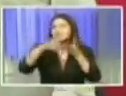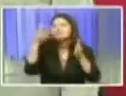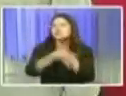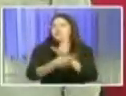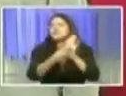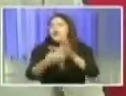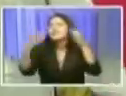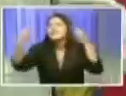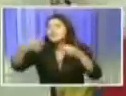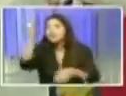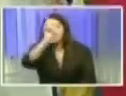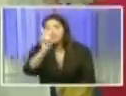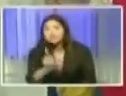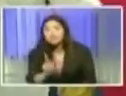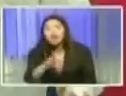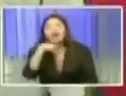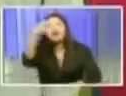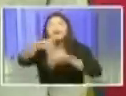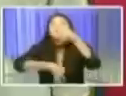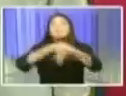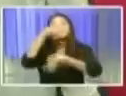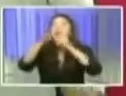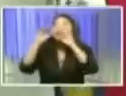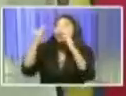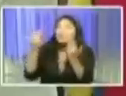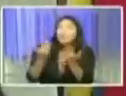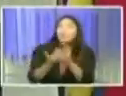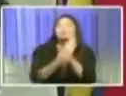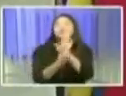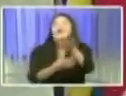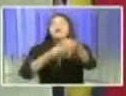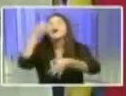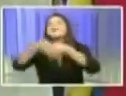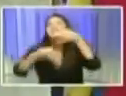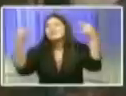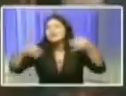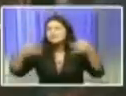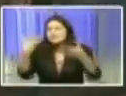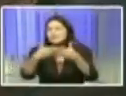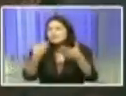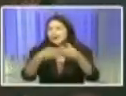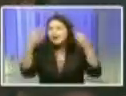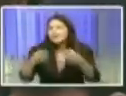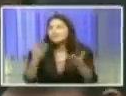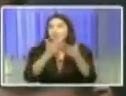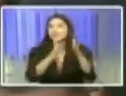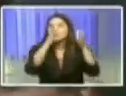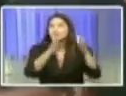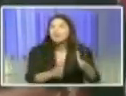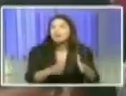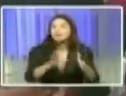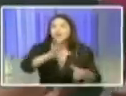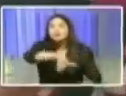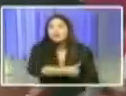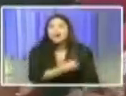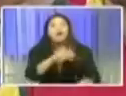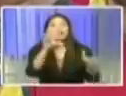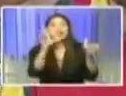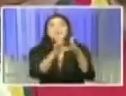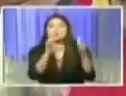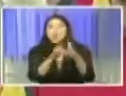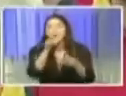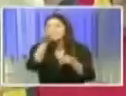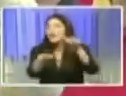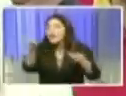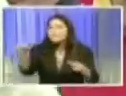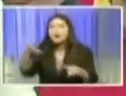de Venezuela, explicándole al mundo la verdad de los estudiantes universitarios, de los liceos, de los